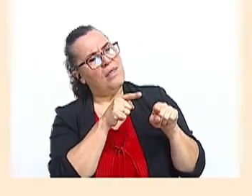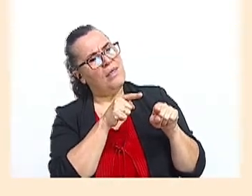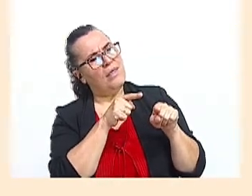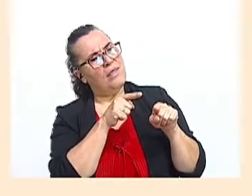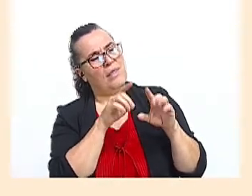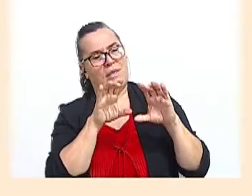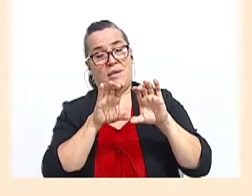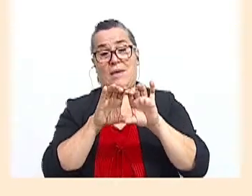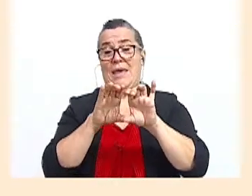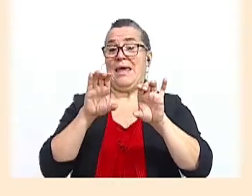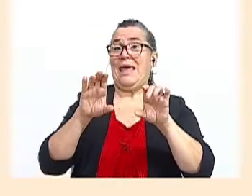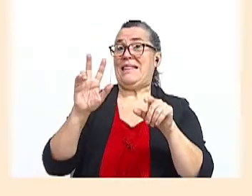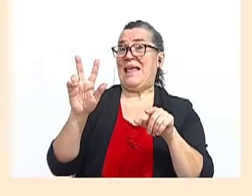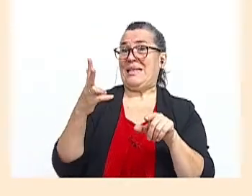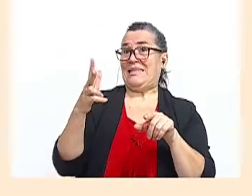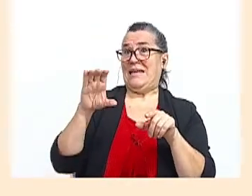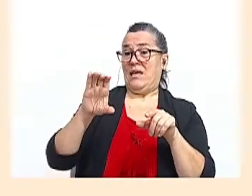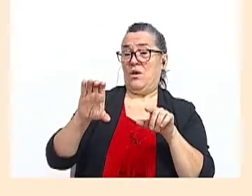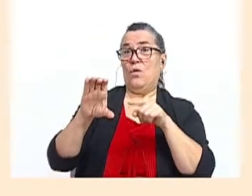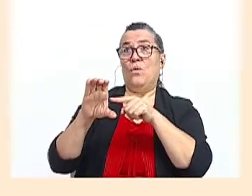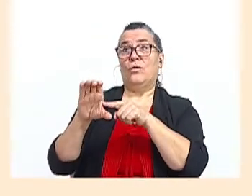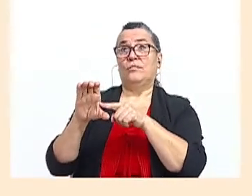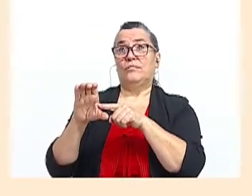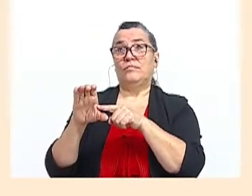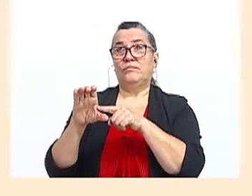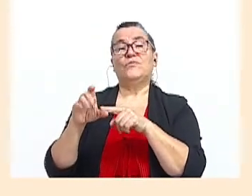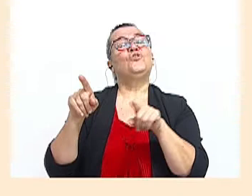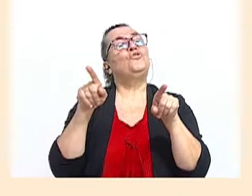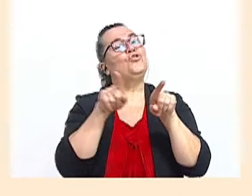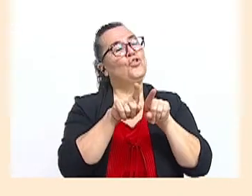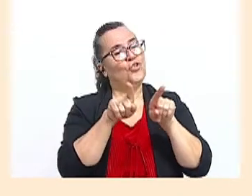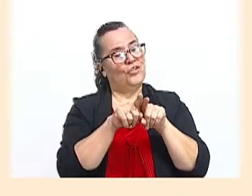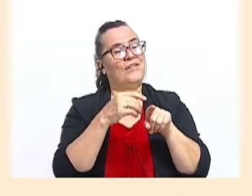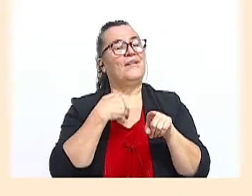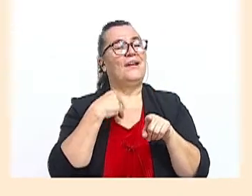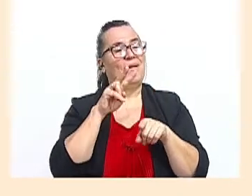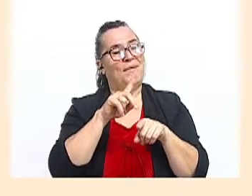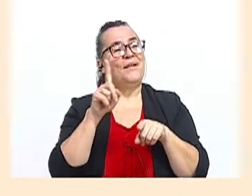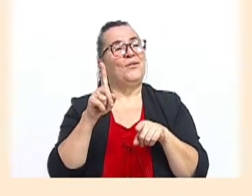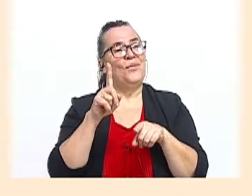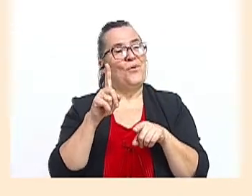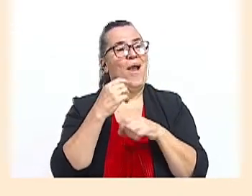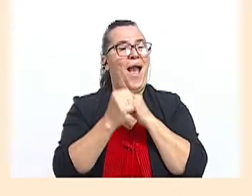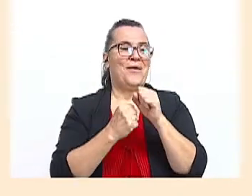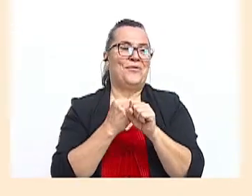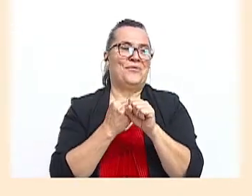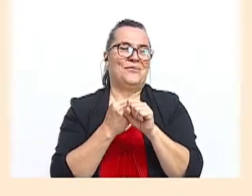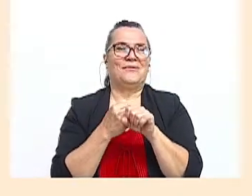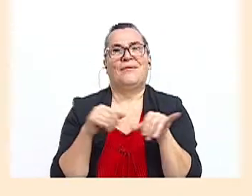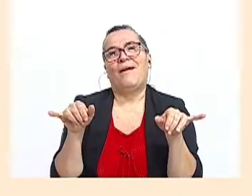Completa en el tercer recuadro, yo también tenía 21 años.